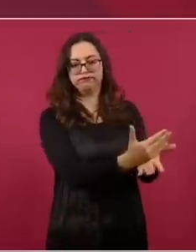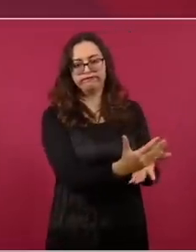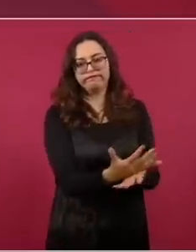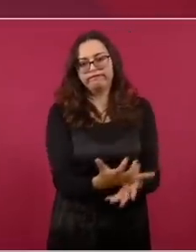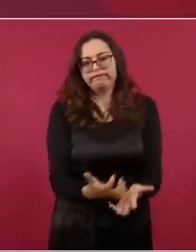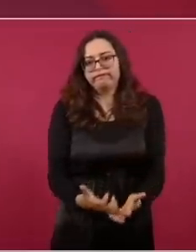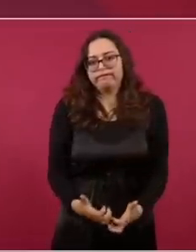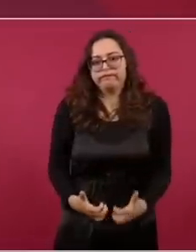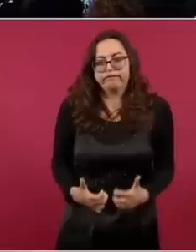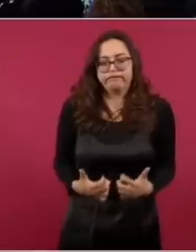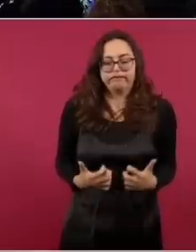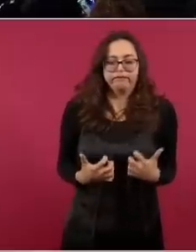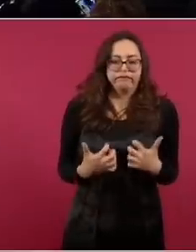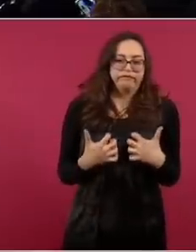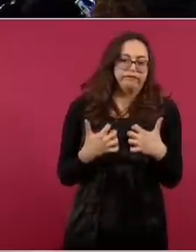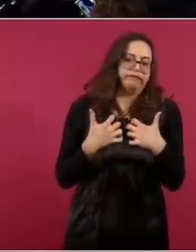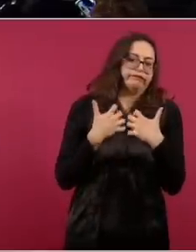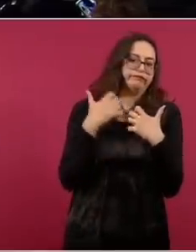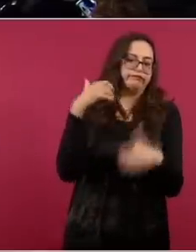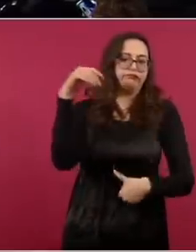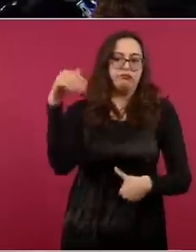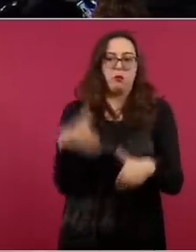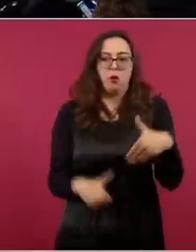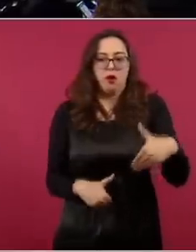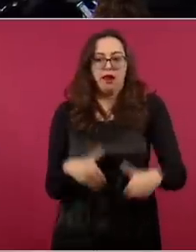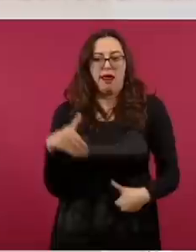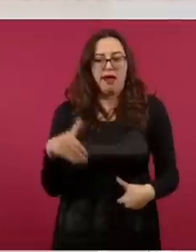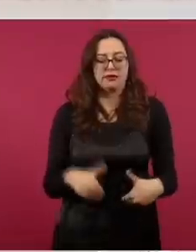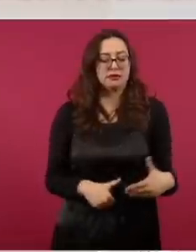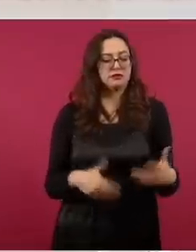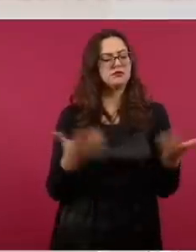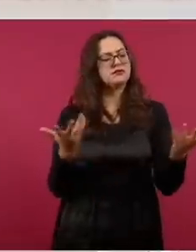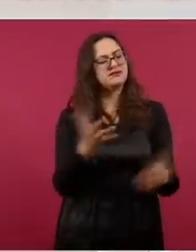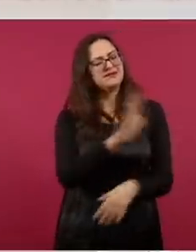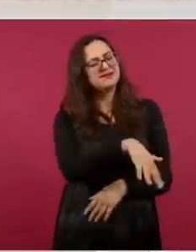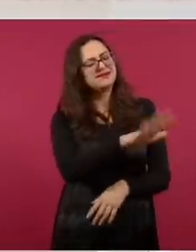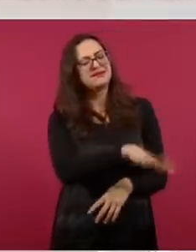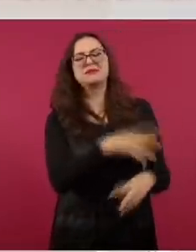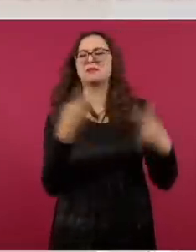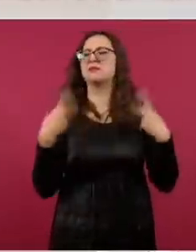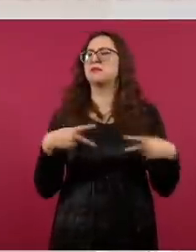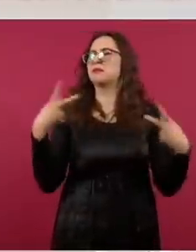y el pueblo no contaba